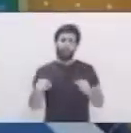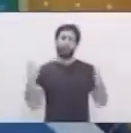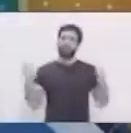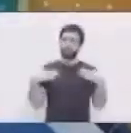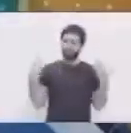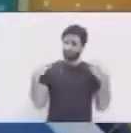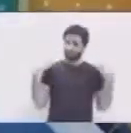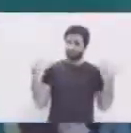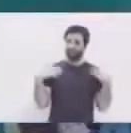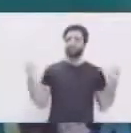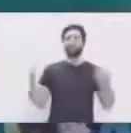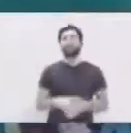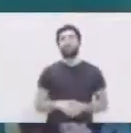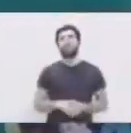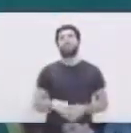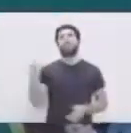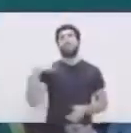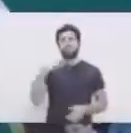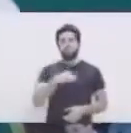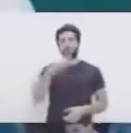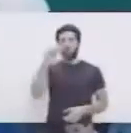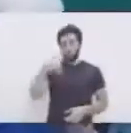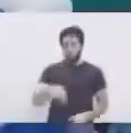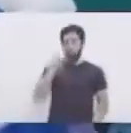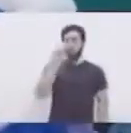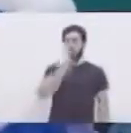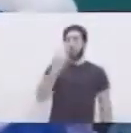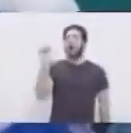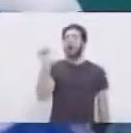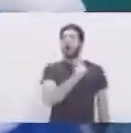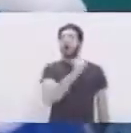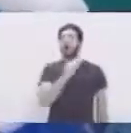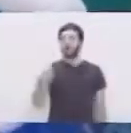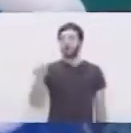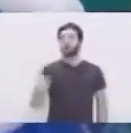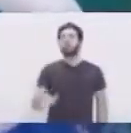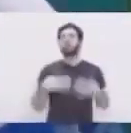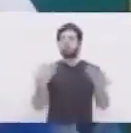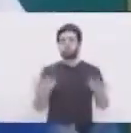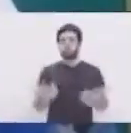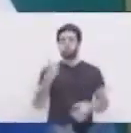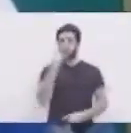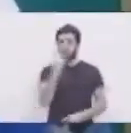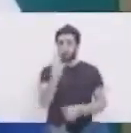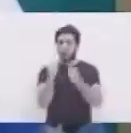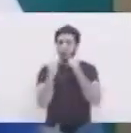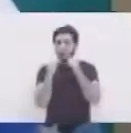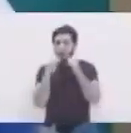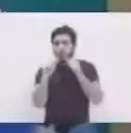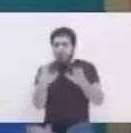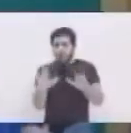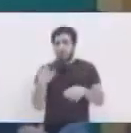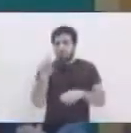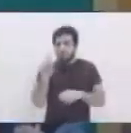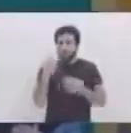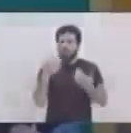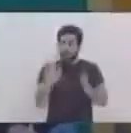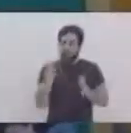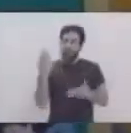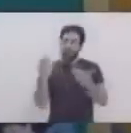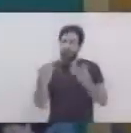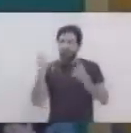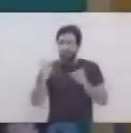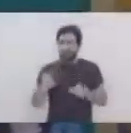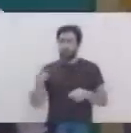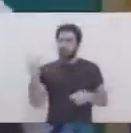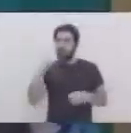iniciar con una canción. Fíjate que es una canción de un animalito que ya lo han escuchado los chicos. Fíjate que el